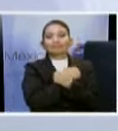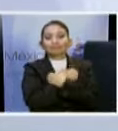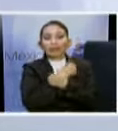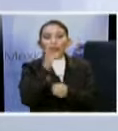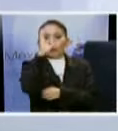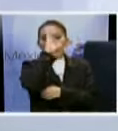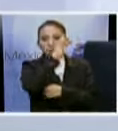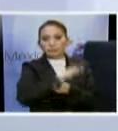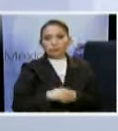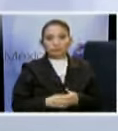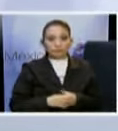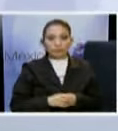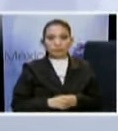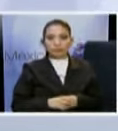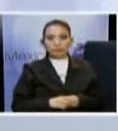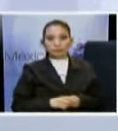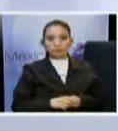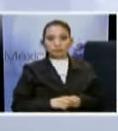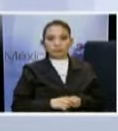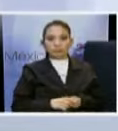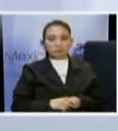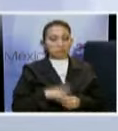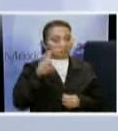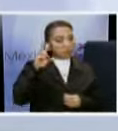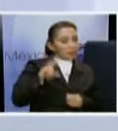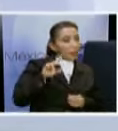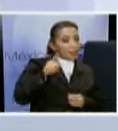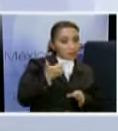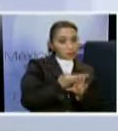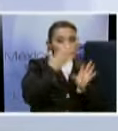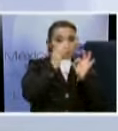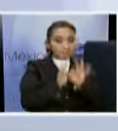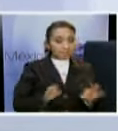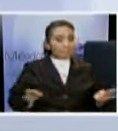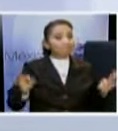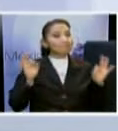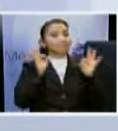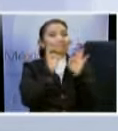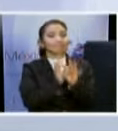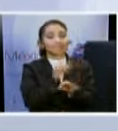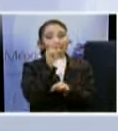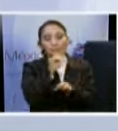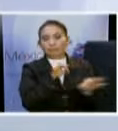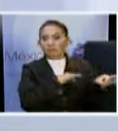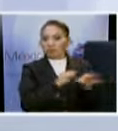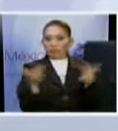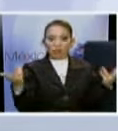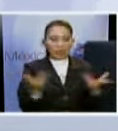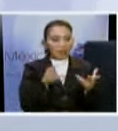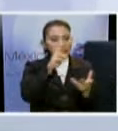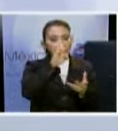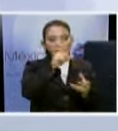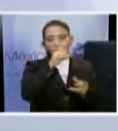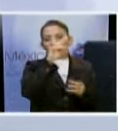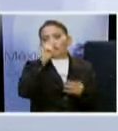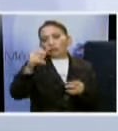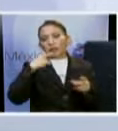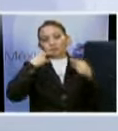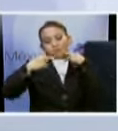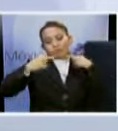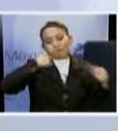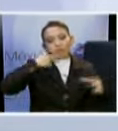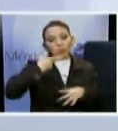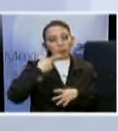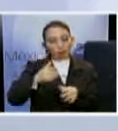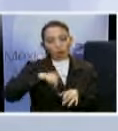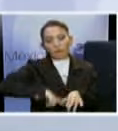y cultural. Resulta entonces de suma importancia la labor que realiza la red consular en materia de diálogo